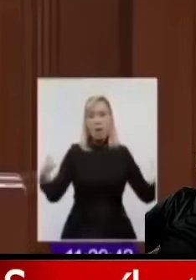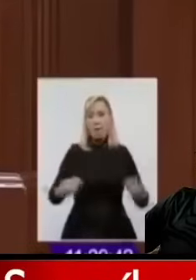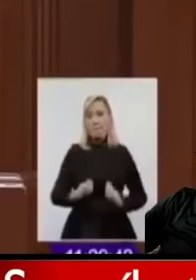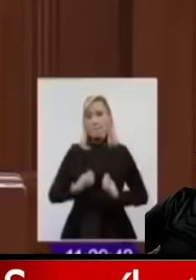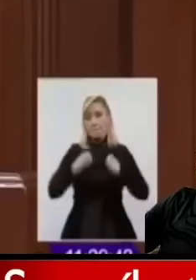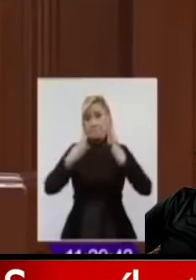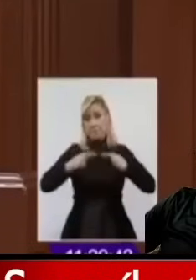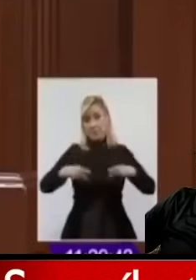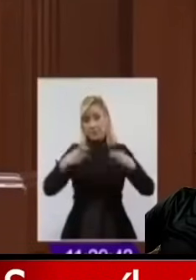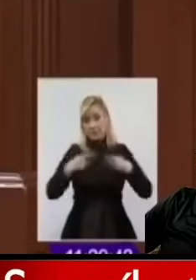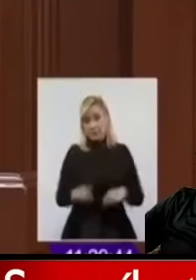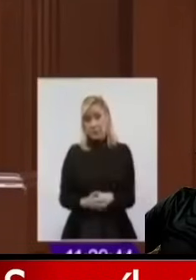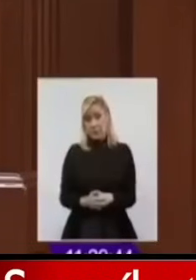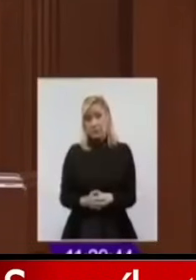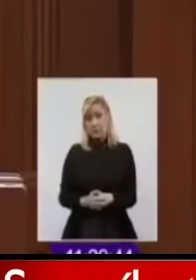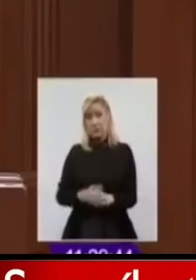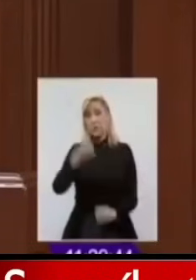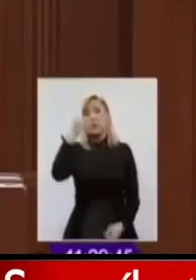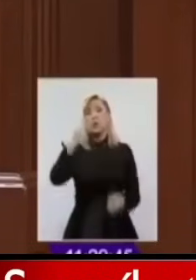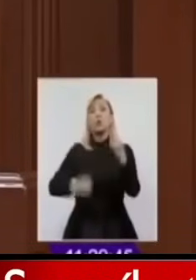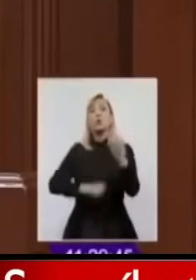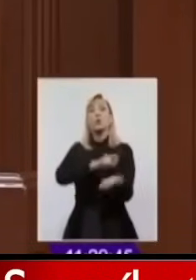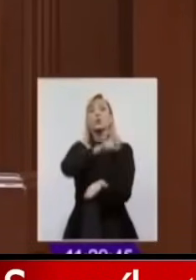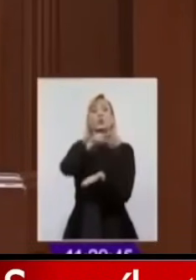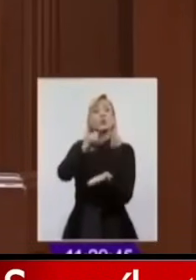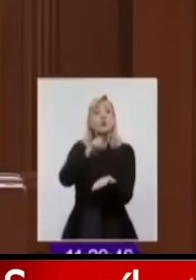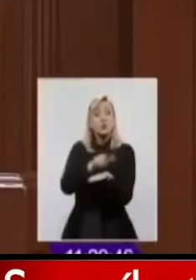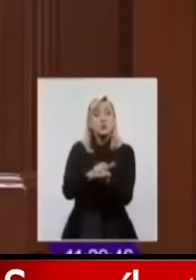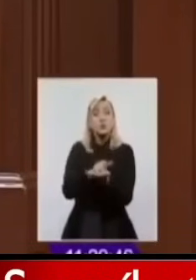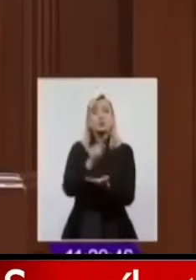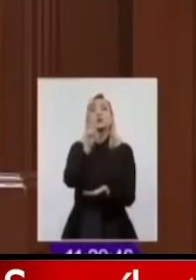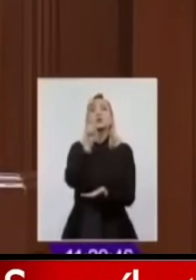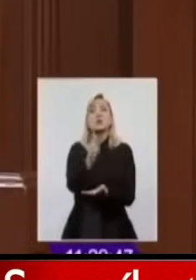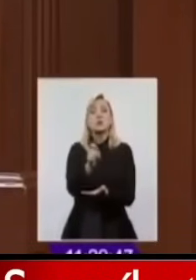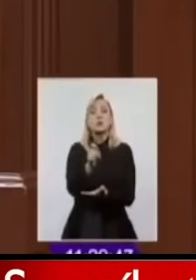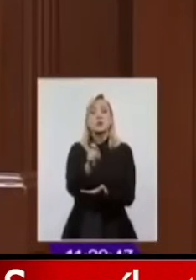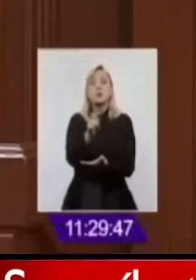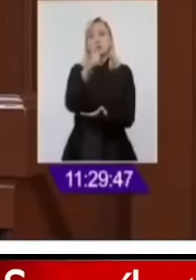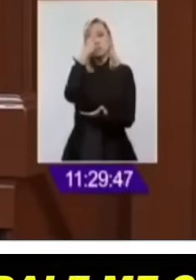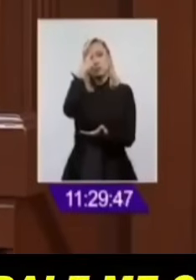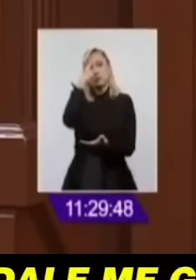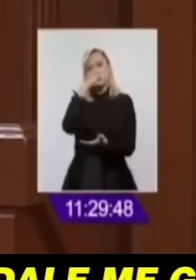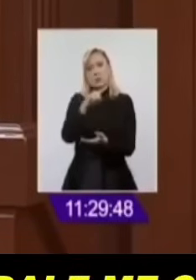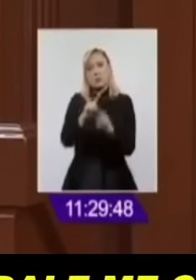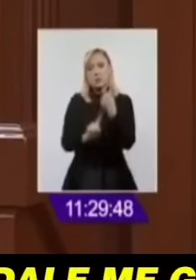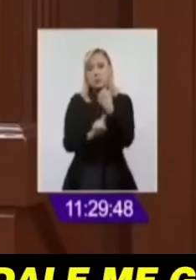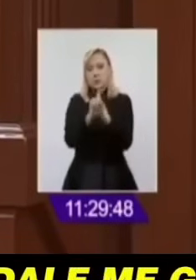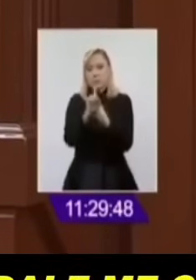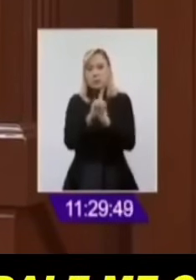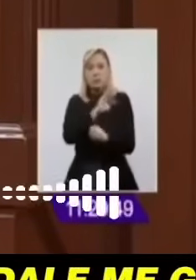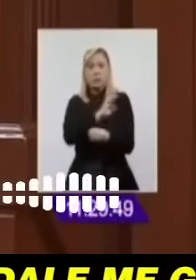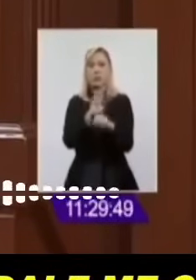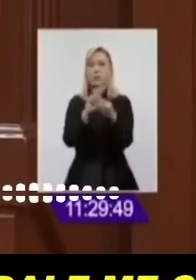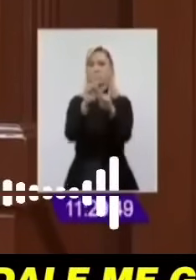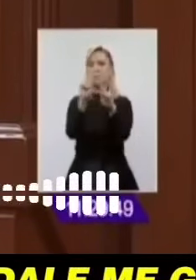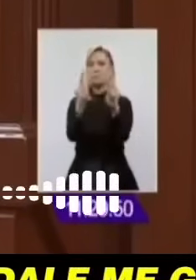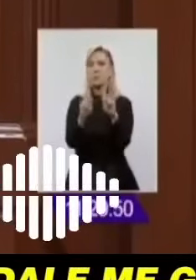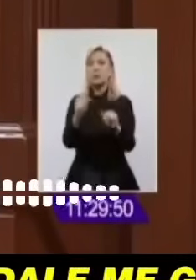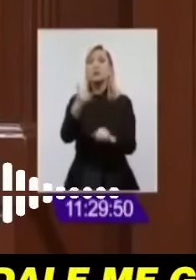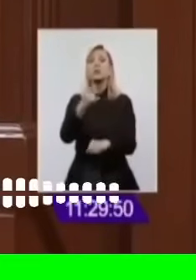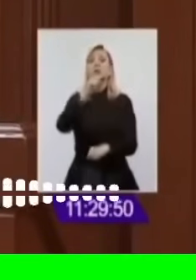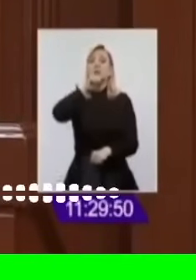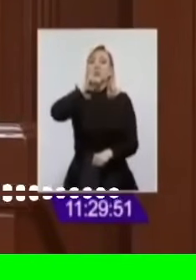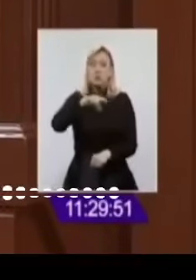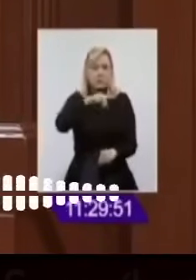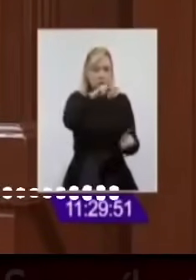que la justicia no solo Pacifica el conflicto también humaniza